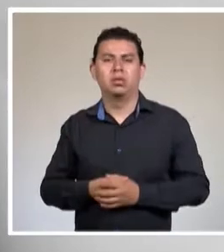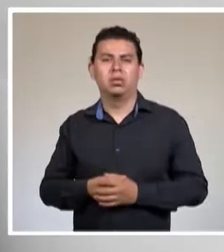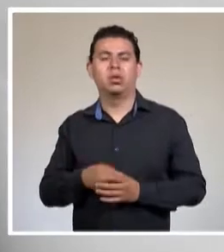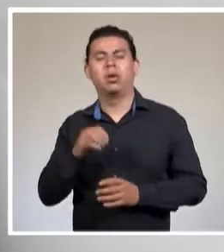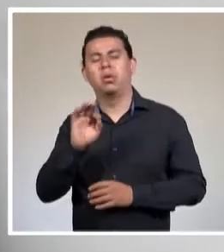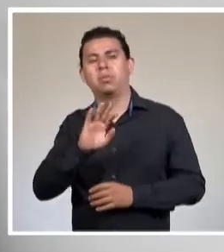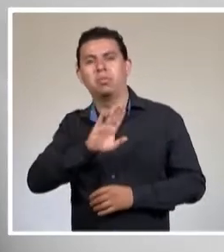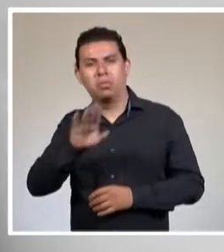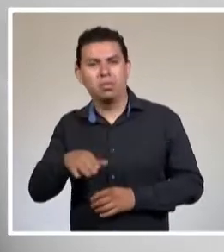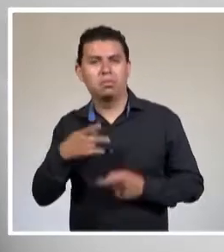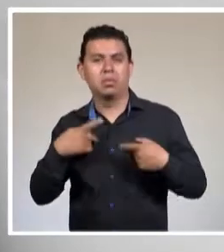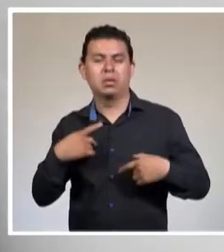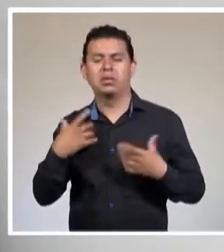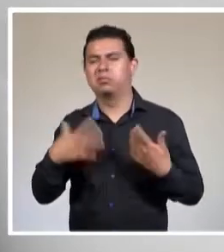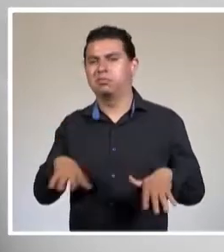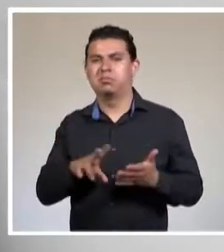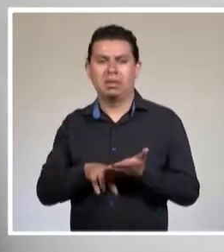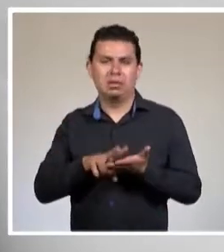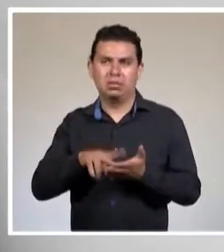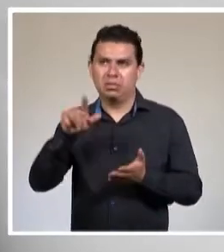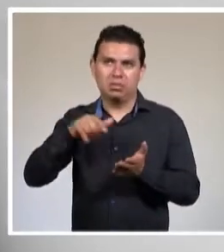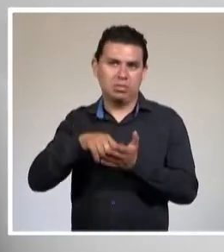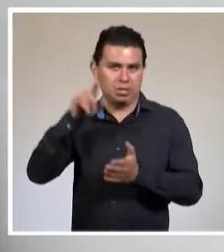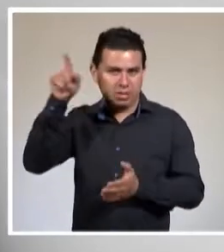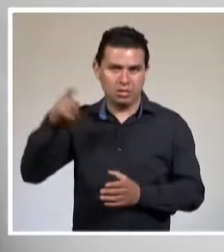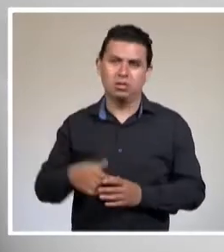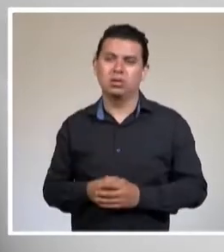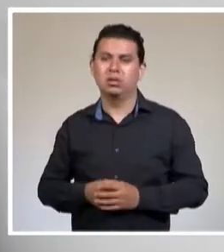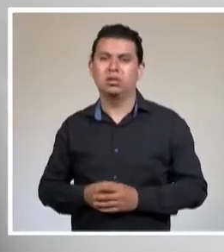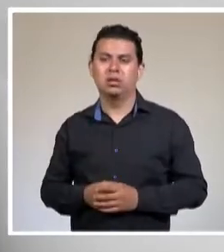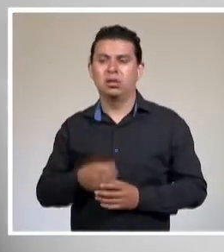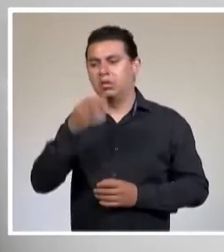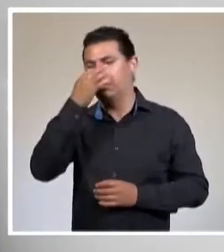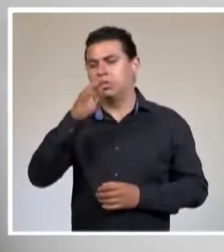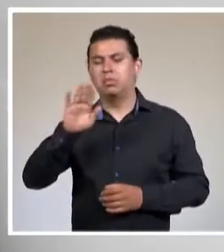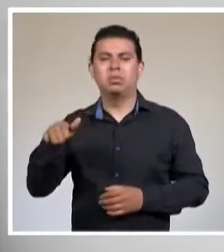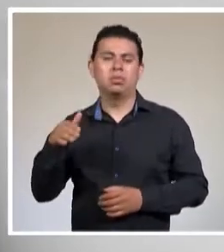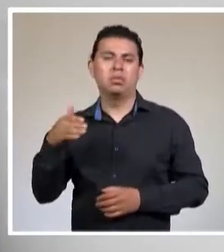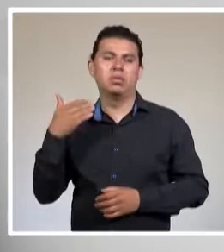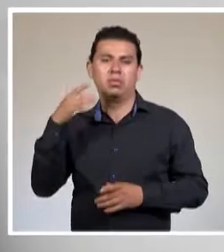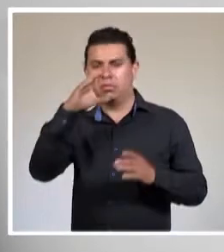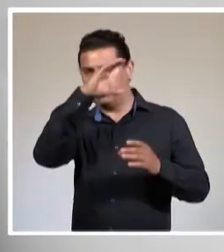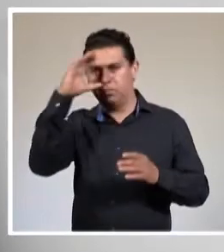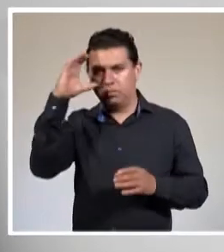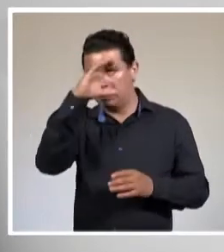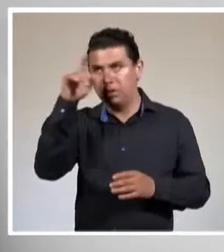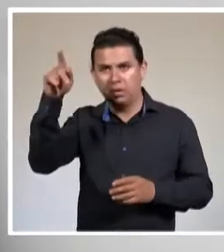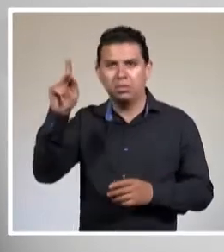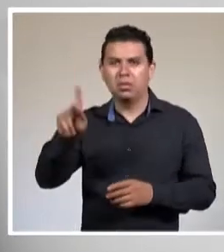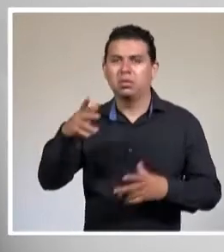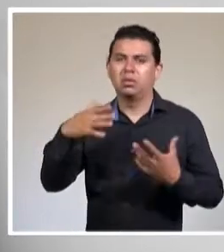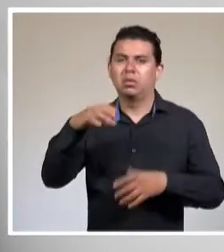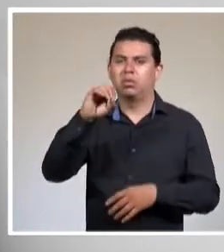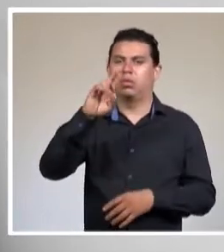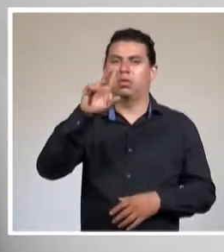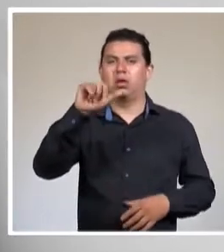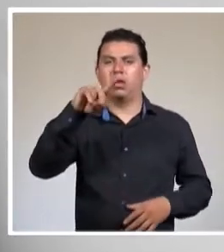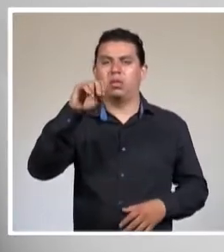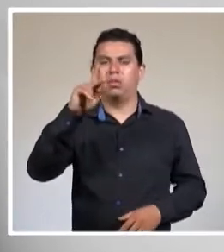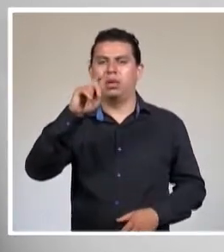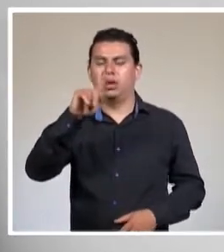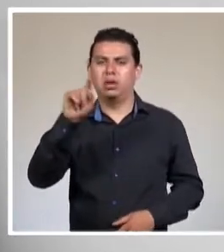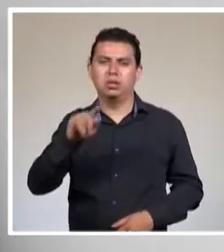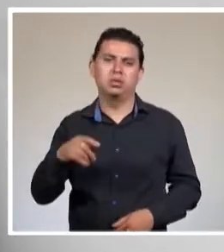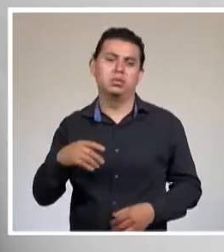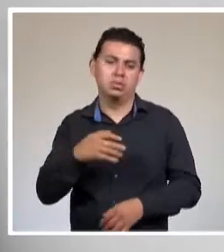fallecimiento de alguna persona originaria de la comunidad como el reciente deceso del fotógrafo del pueblo orlando pérez quien